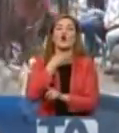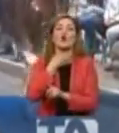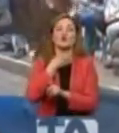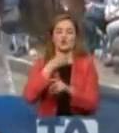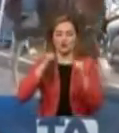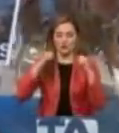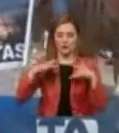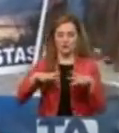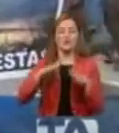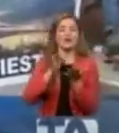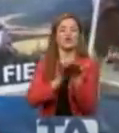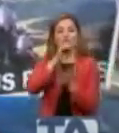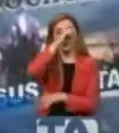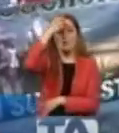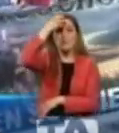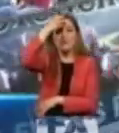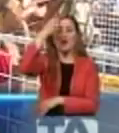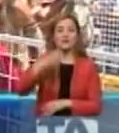el Cantón Rumiñahui.